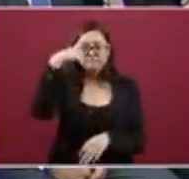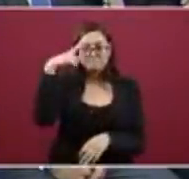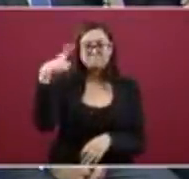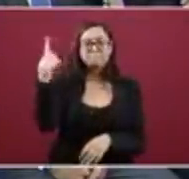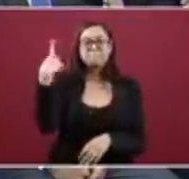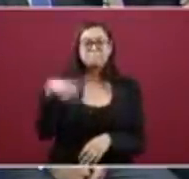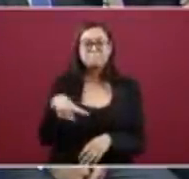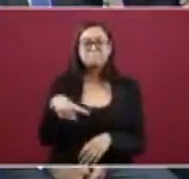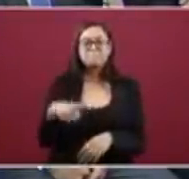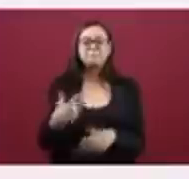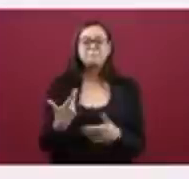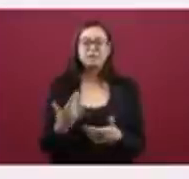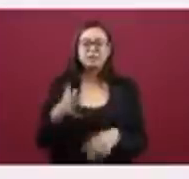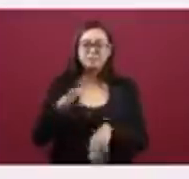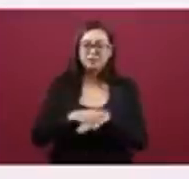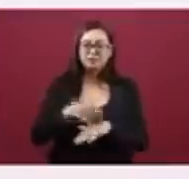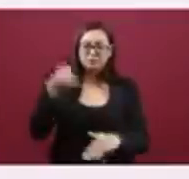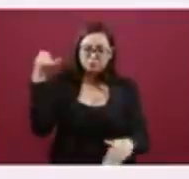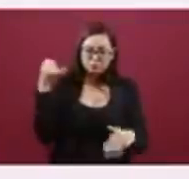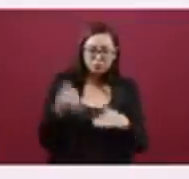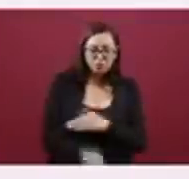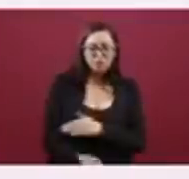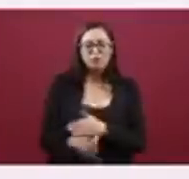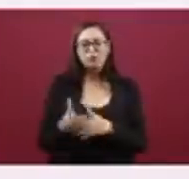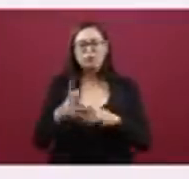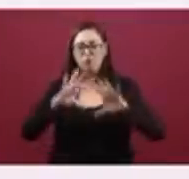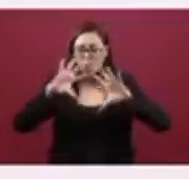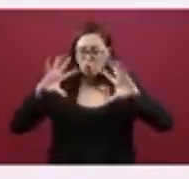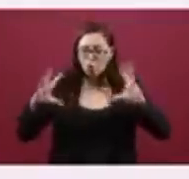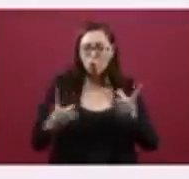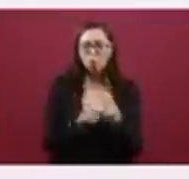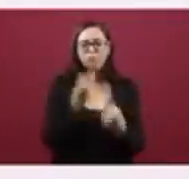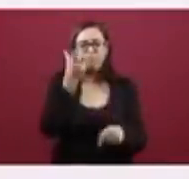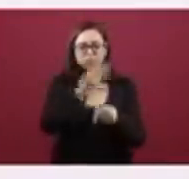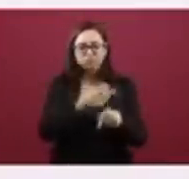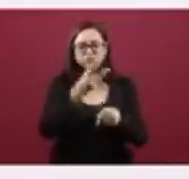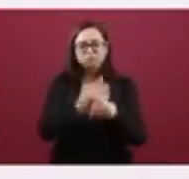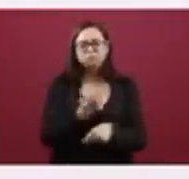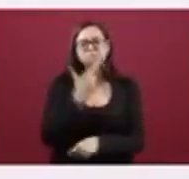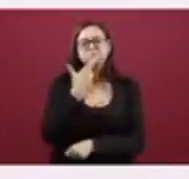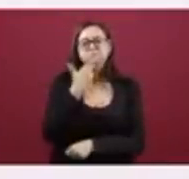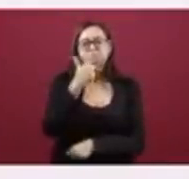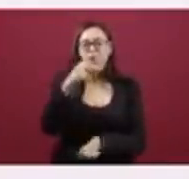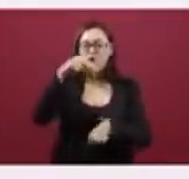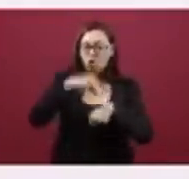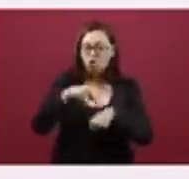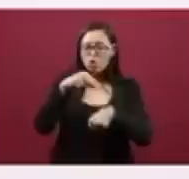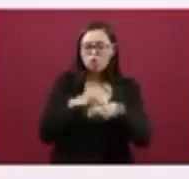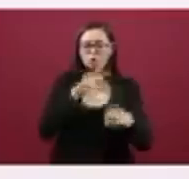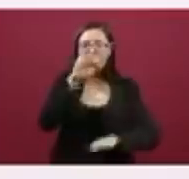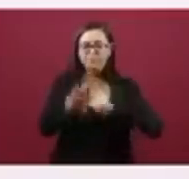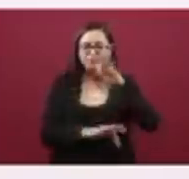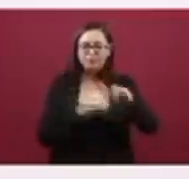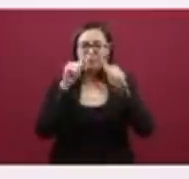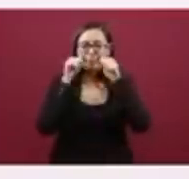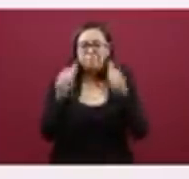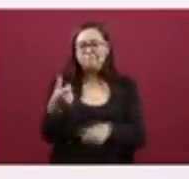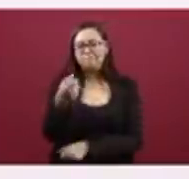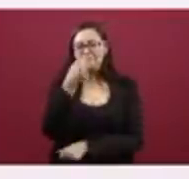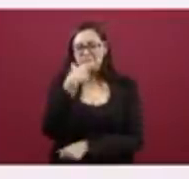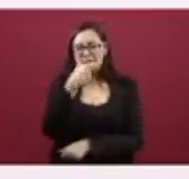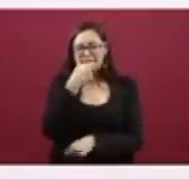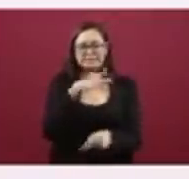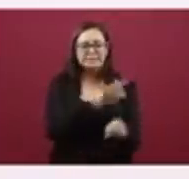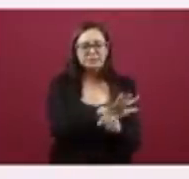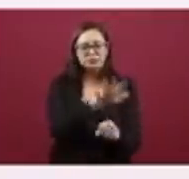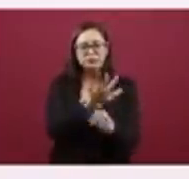mejorar de fondo y de manera integral la atención médica y el abasto de medicamentos